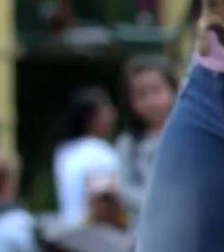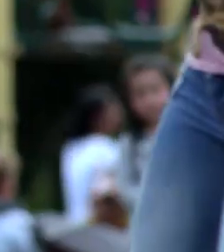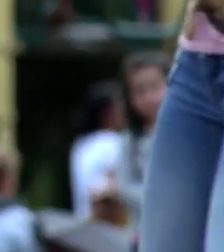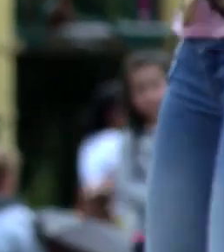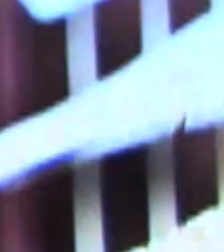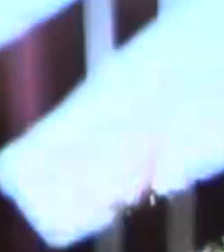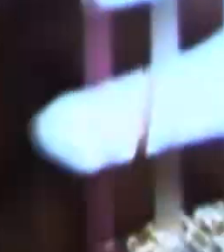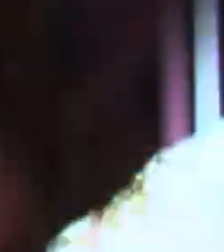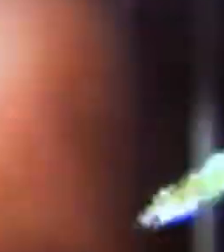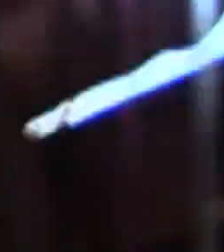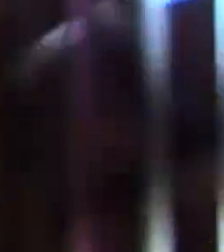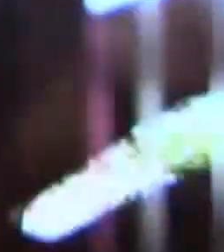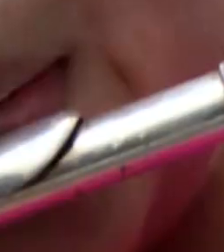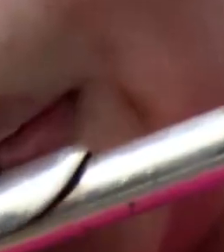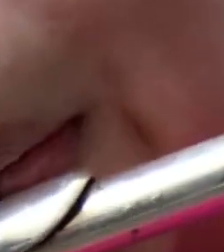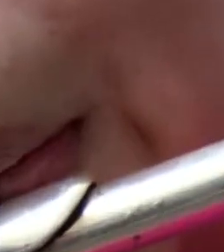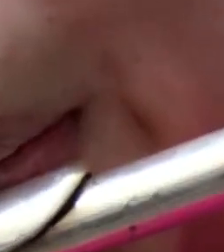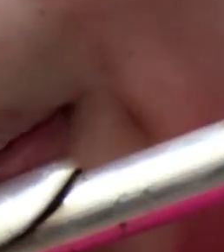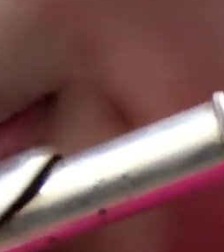el bien